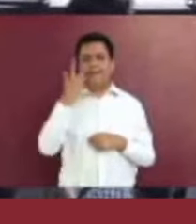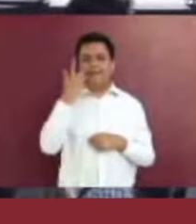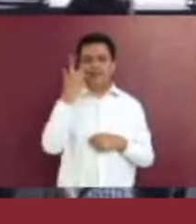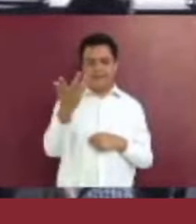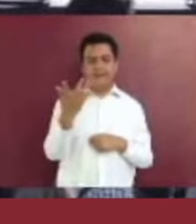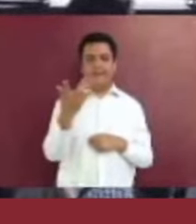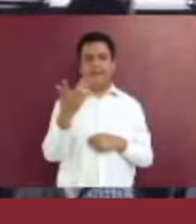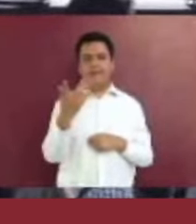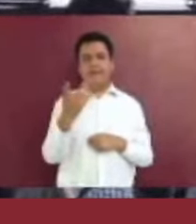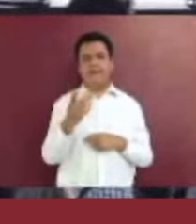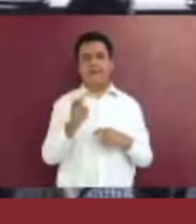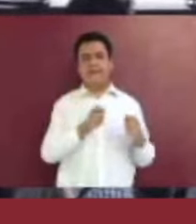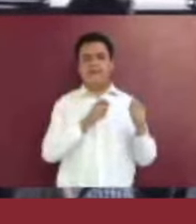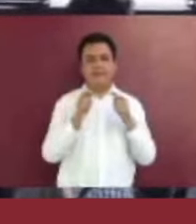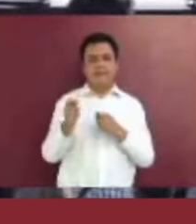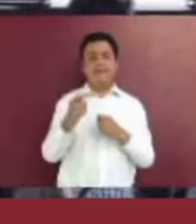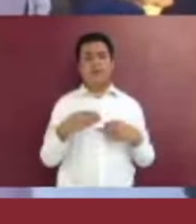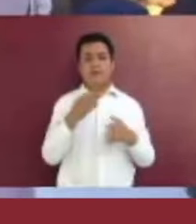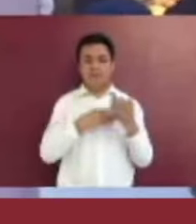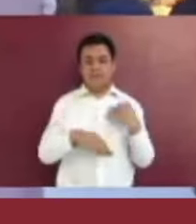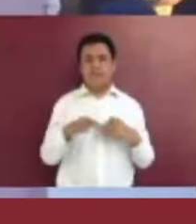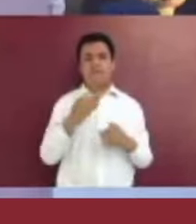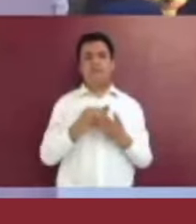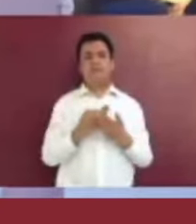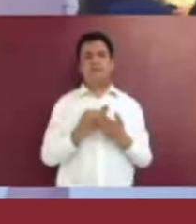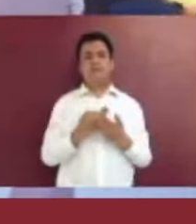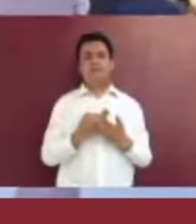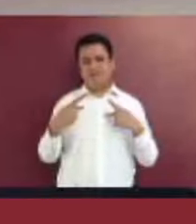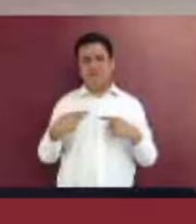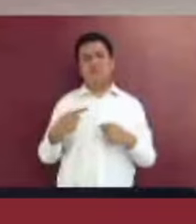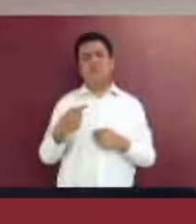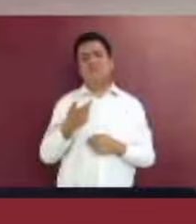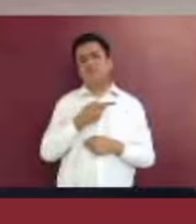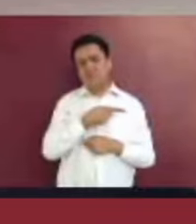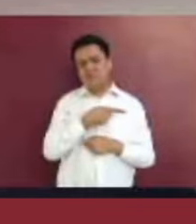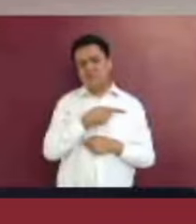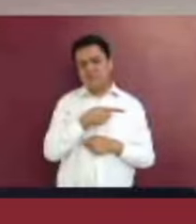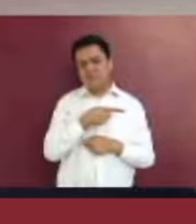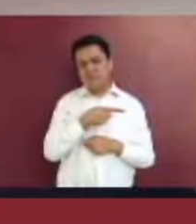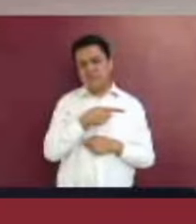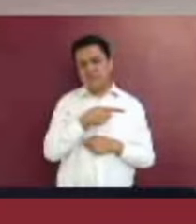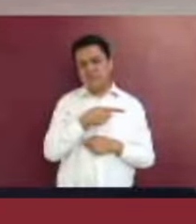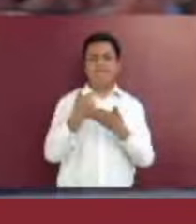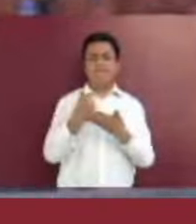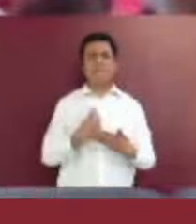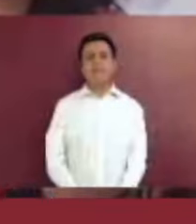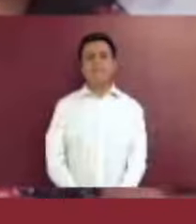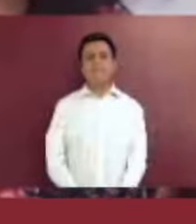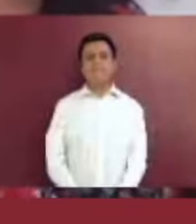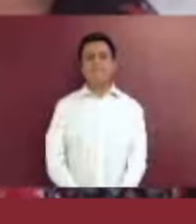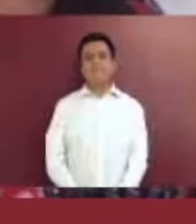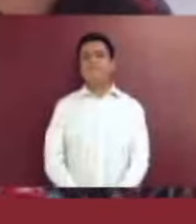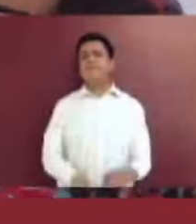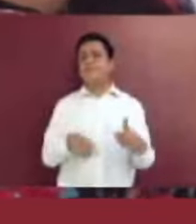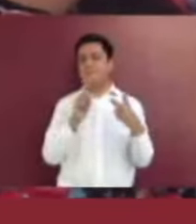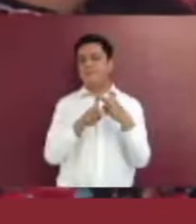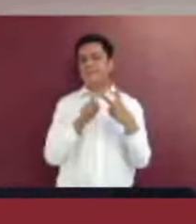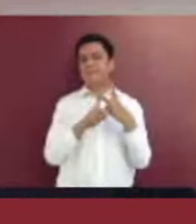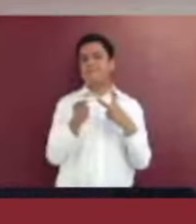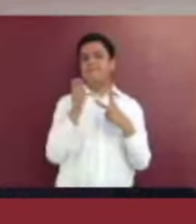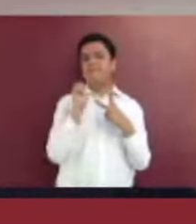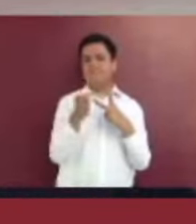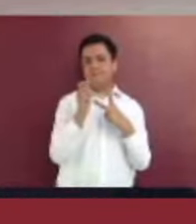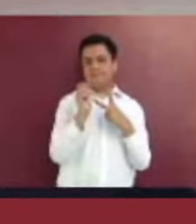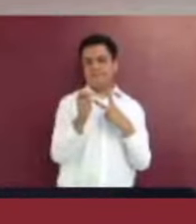lograr la transformación del municipio de Tula de Allende en el Estado de Hidalgo pero recordemos que el éxito de esta transformación